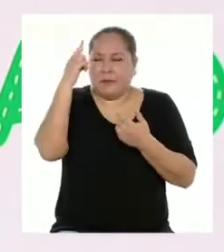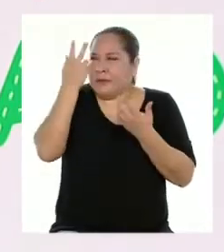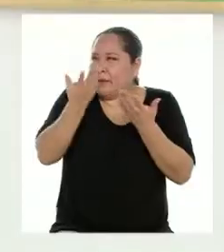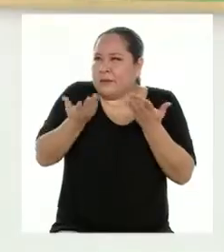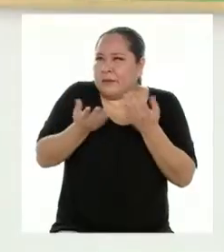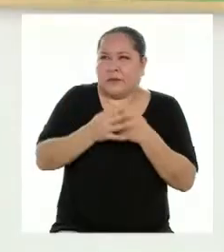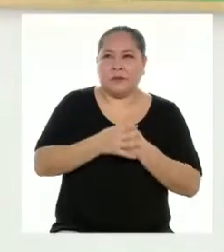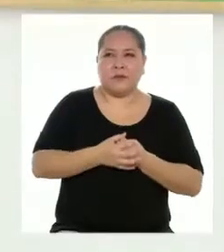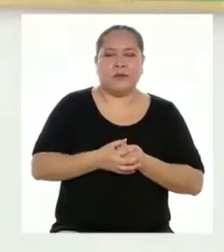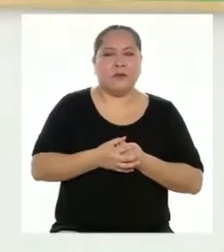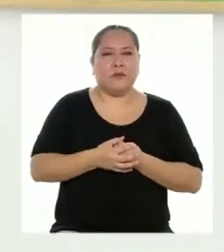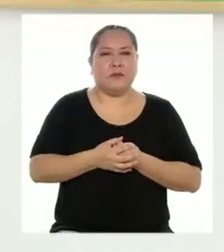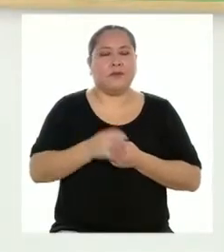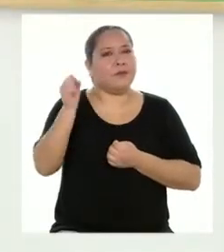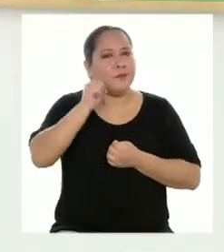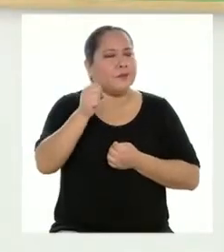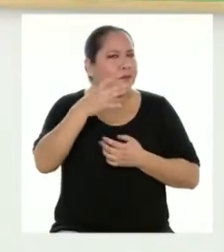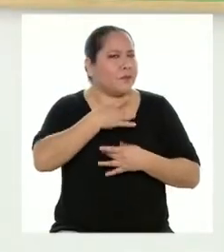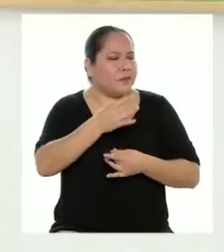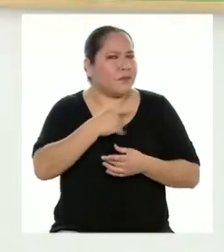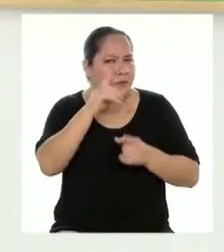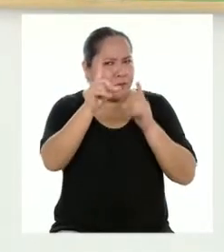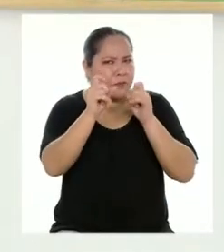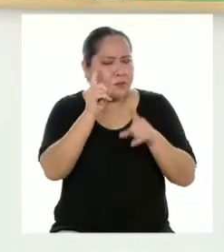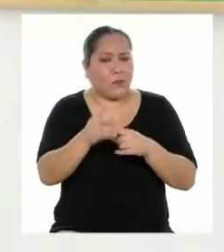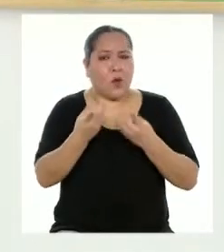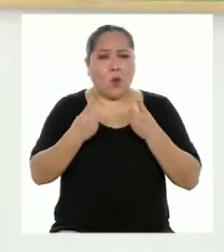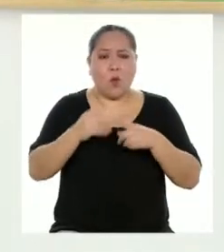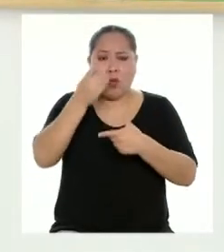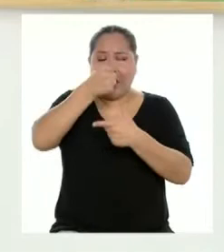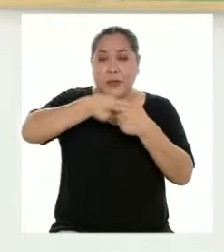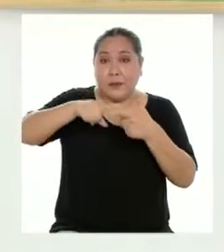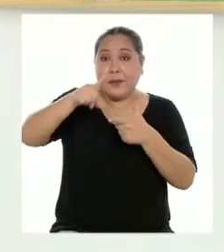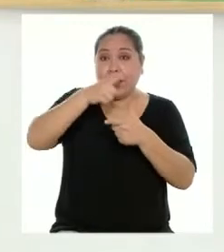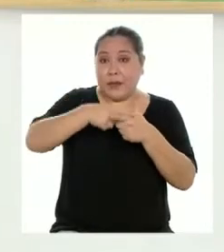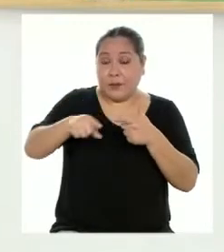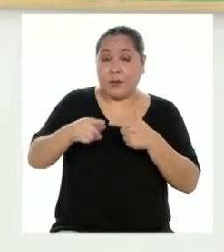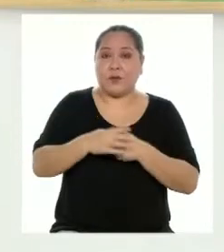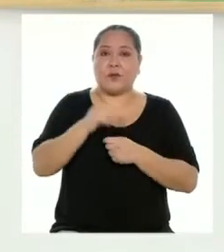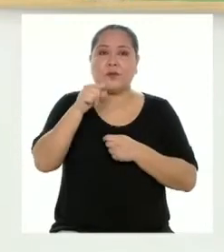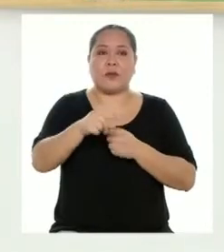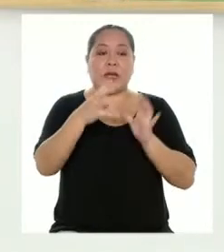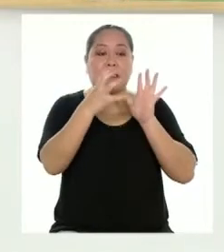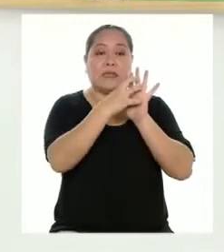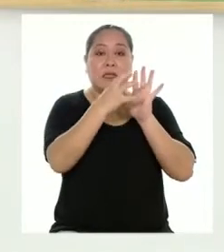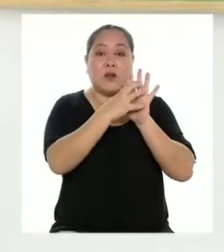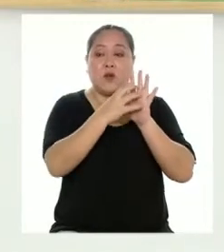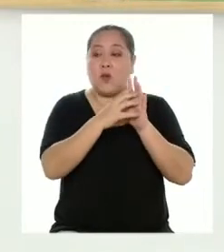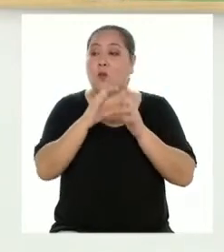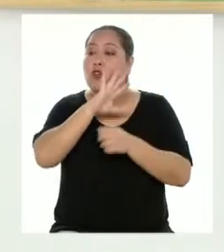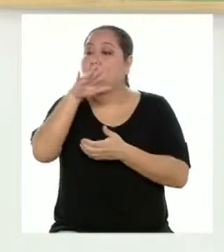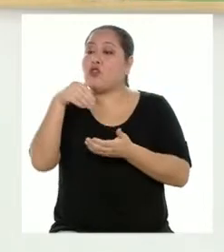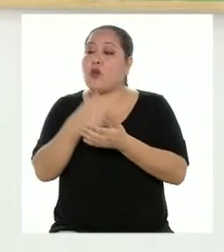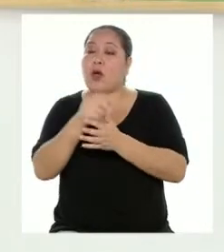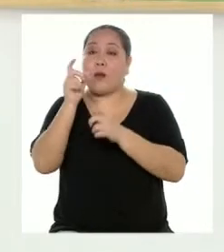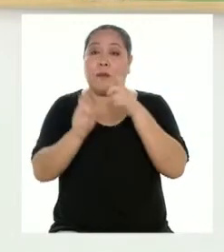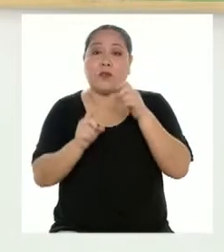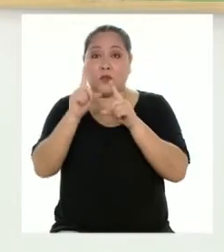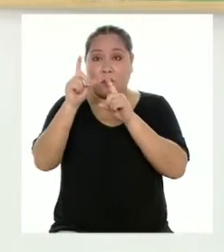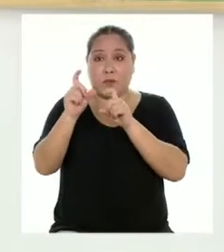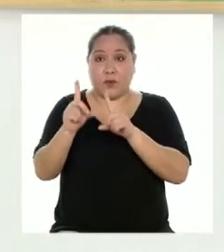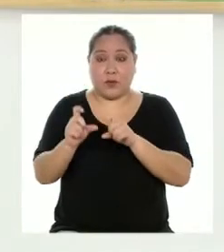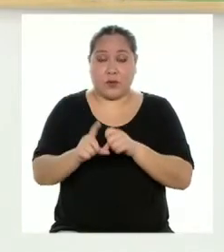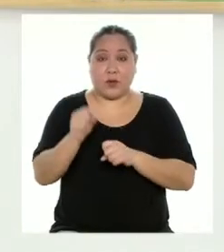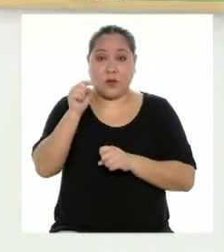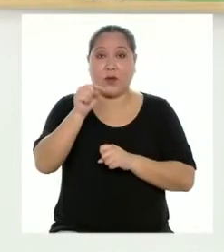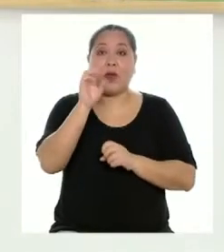significado? Interesante pregunta. Cuando dividimos el total de grados que tiene el círculo por el número total de personas encuestadas, lo que